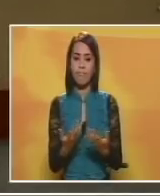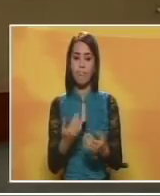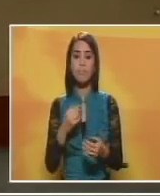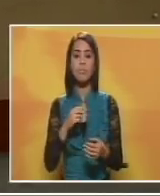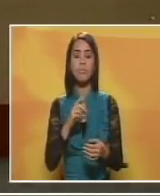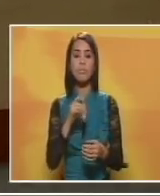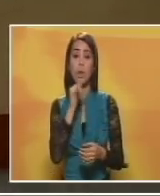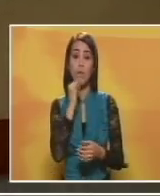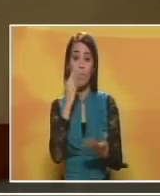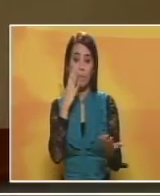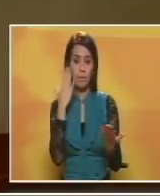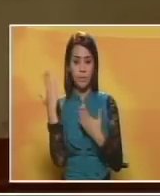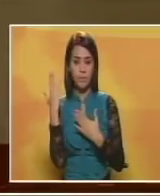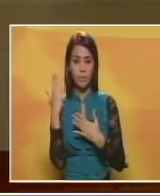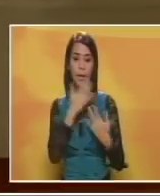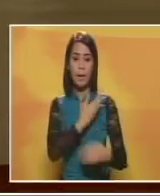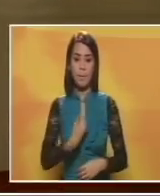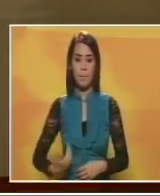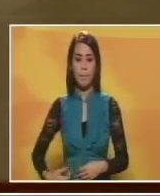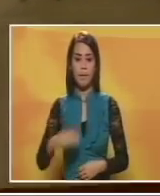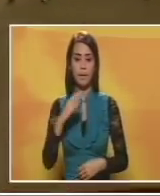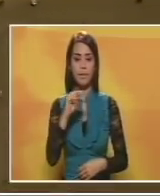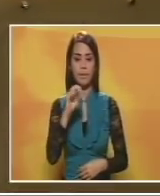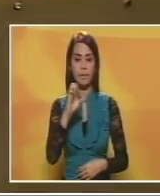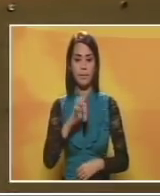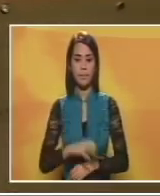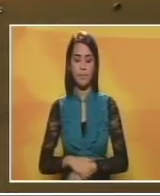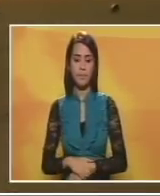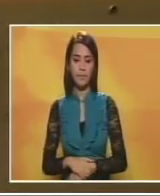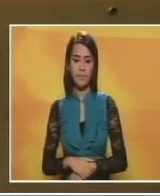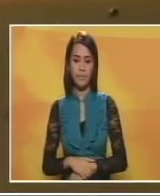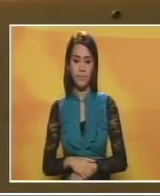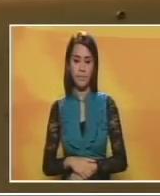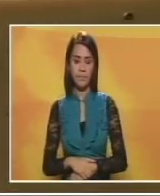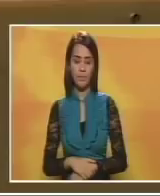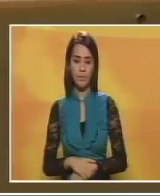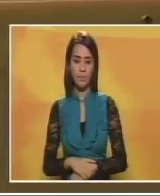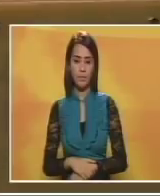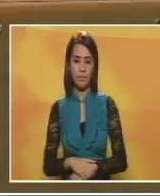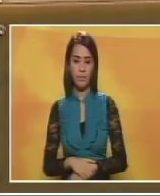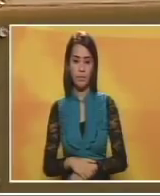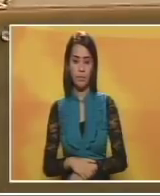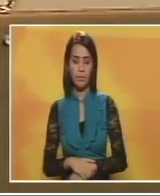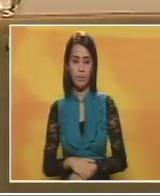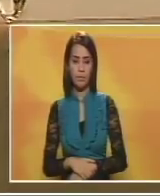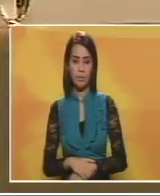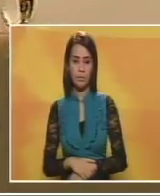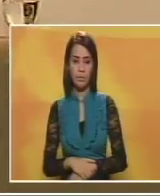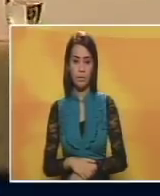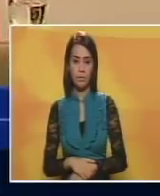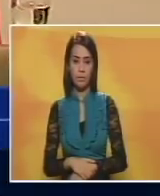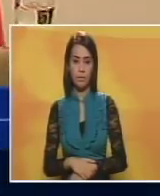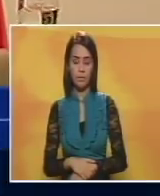con declaraciones de la presidenta del Consejo Nacional Electoral, Tibisay Lucena.